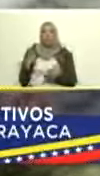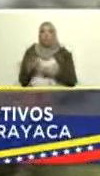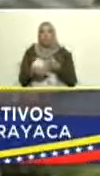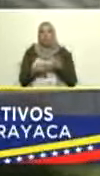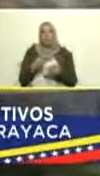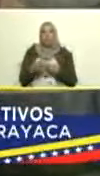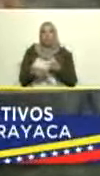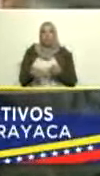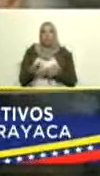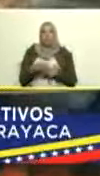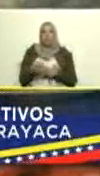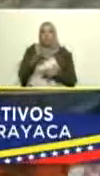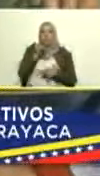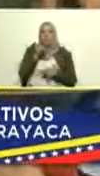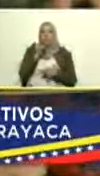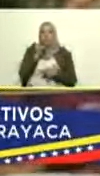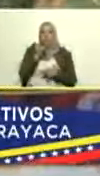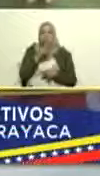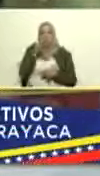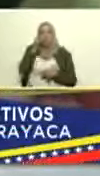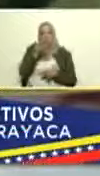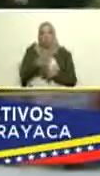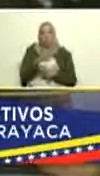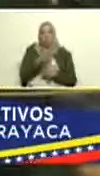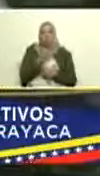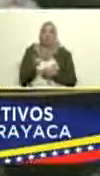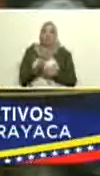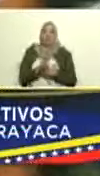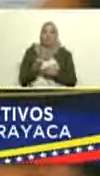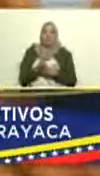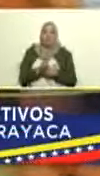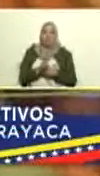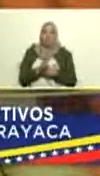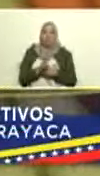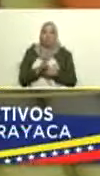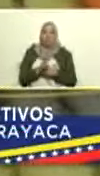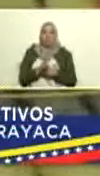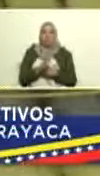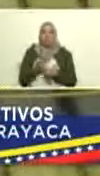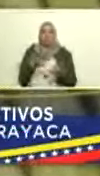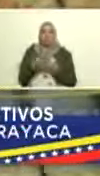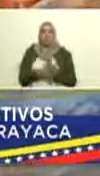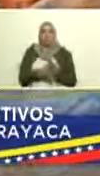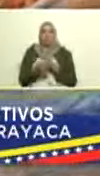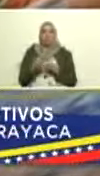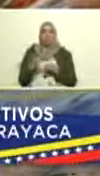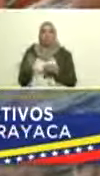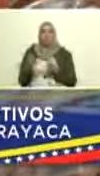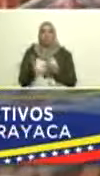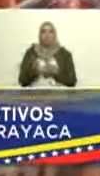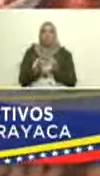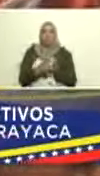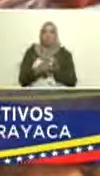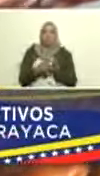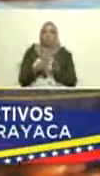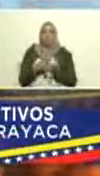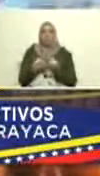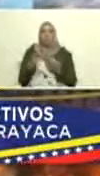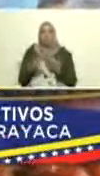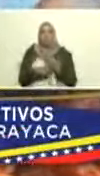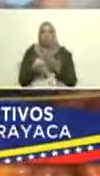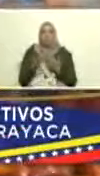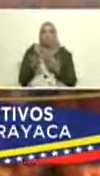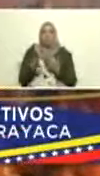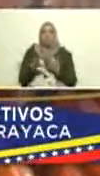produciendo para abastecer el pueblo venezolano. Tenemos 21 rubros que son a través del plan de las